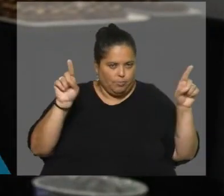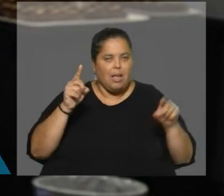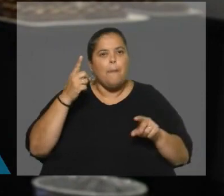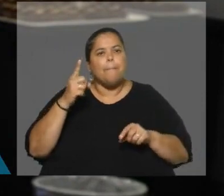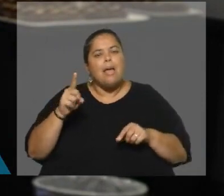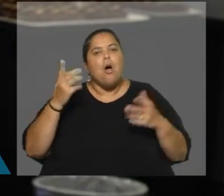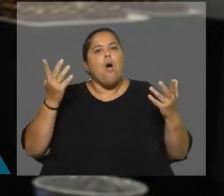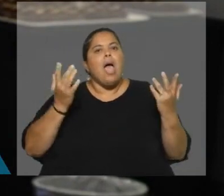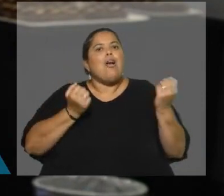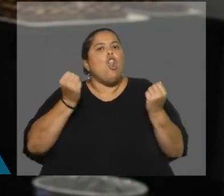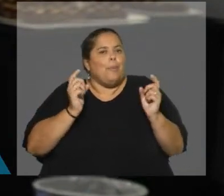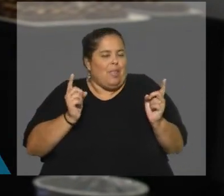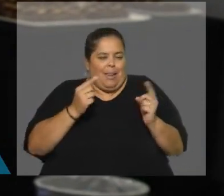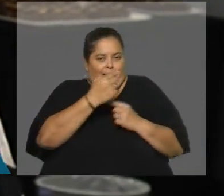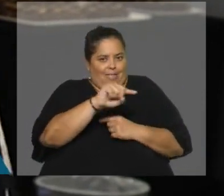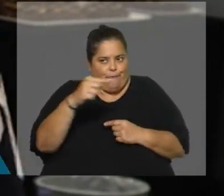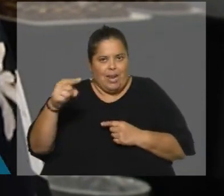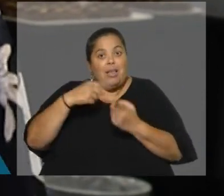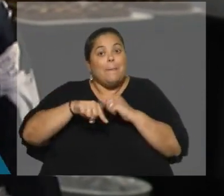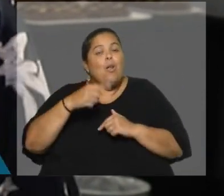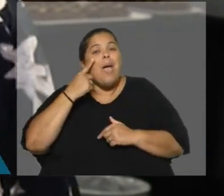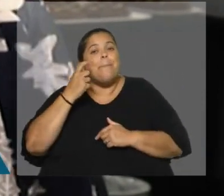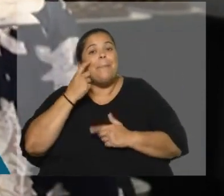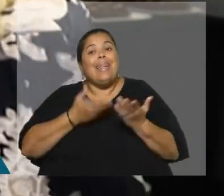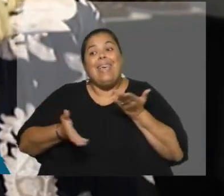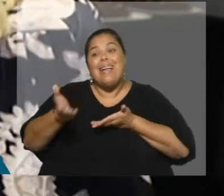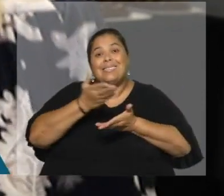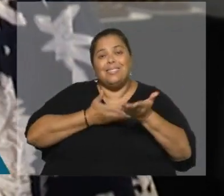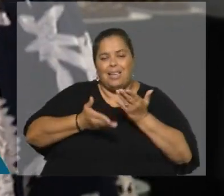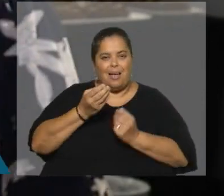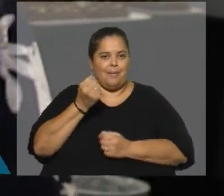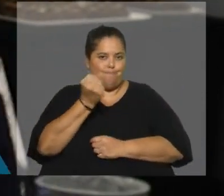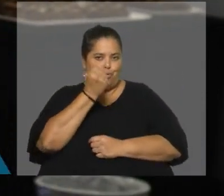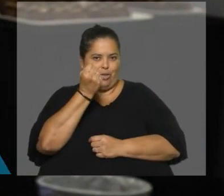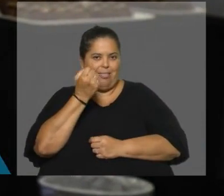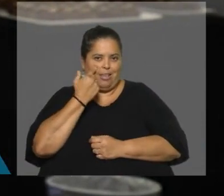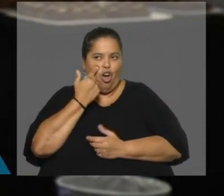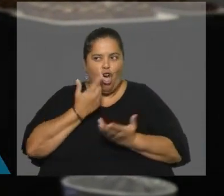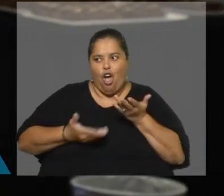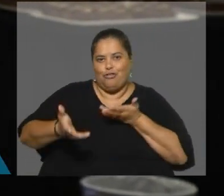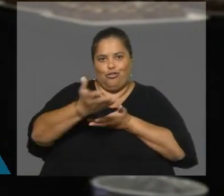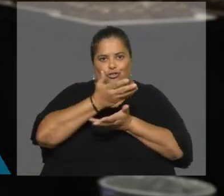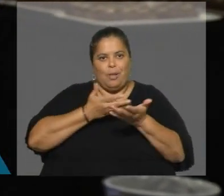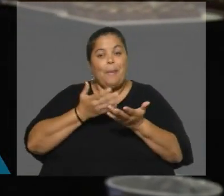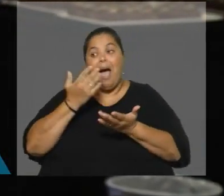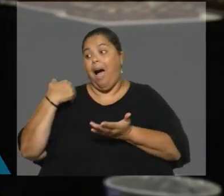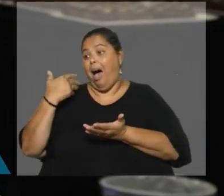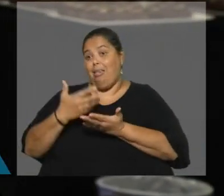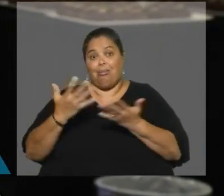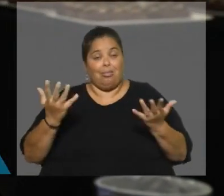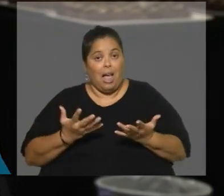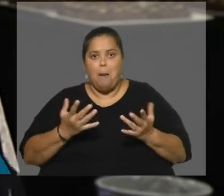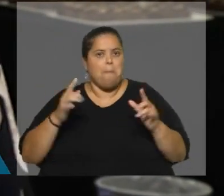desde el punto de vista económico, siempre las experiencias son importantes trasladarlas. Y hasta ahora era algo que no